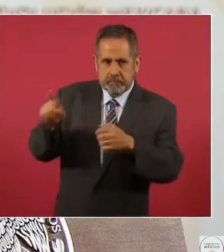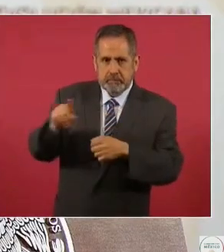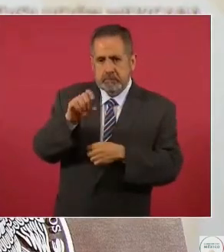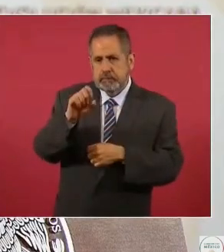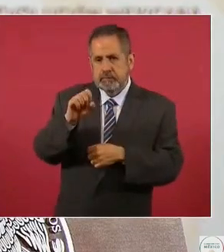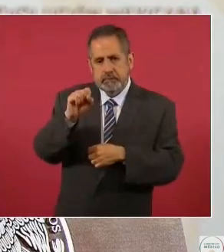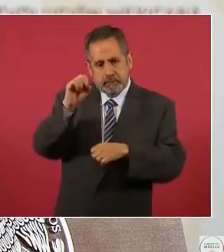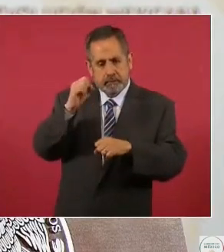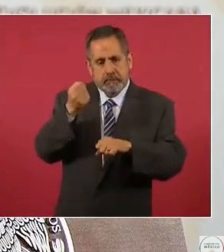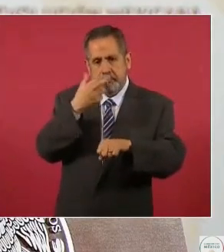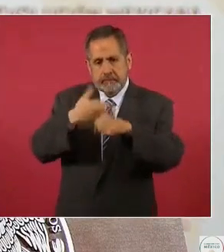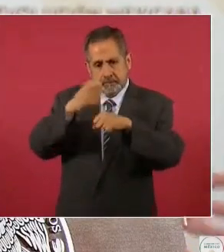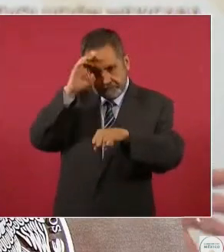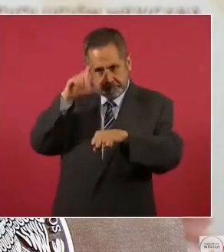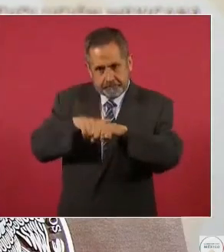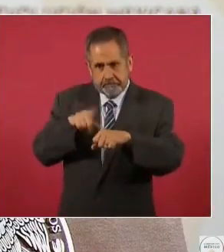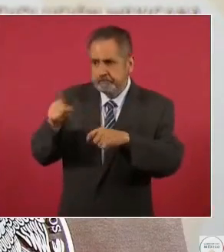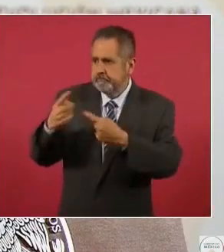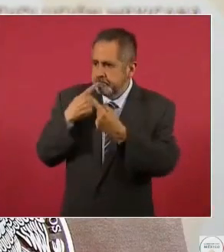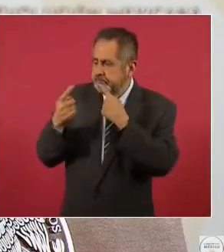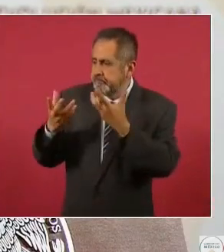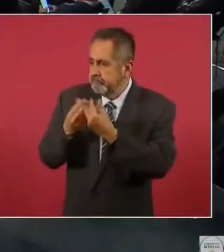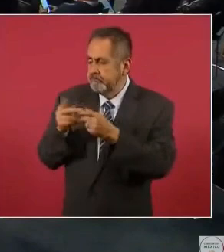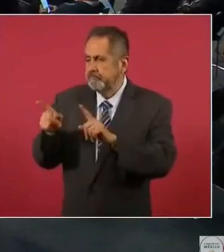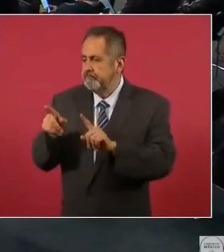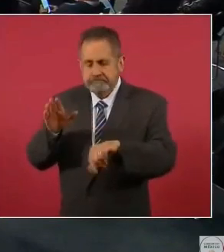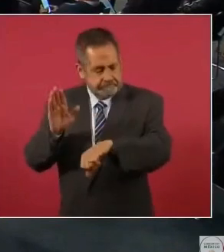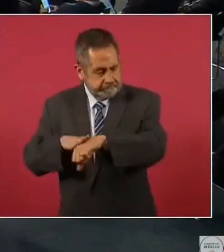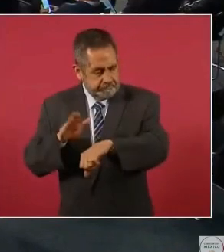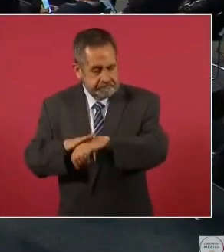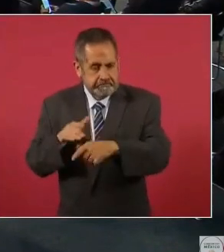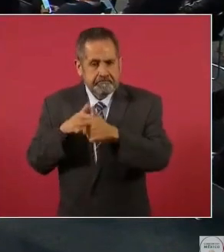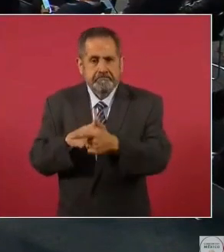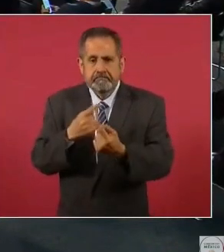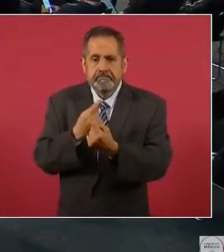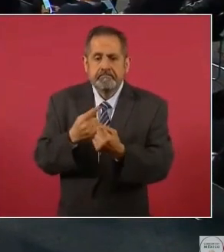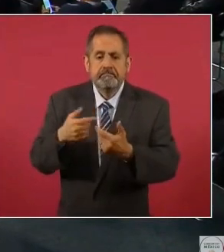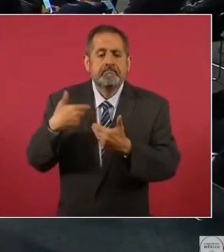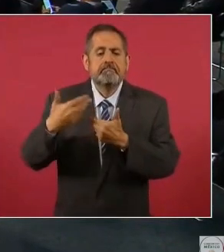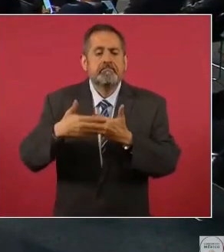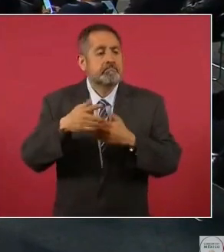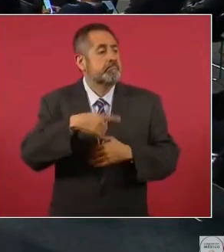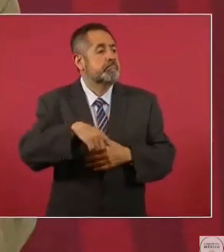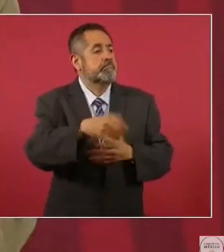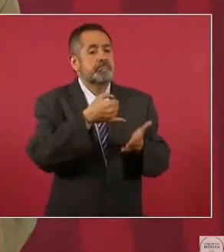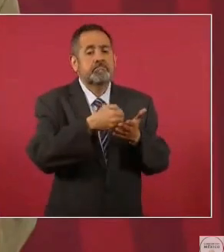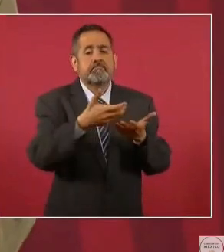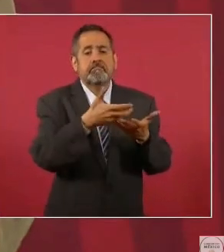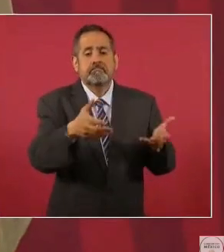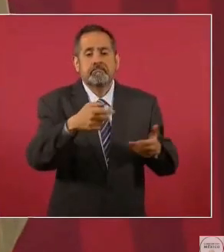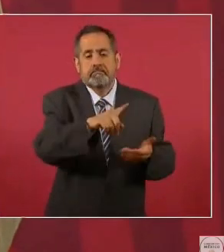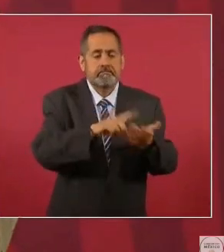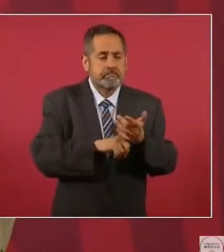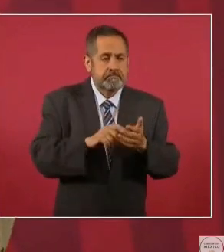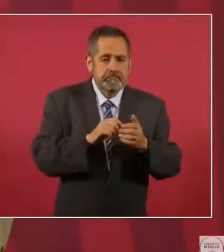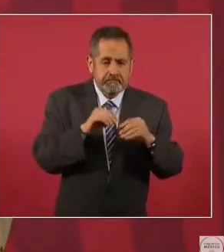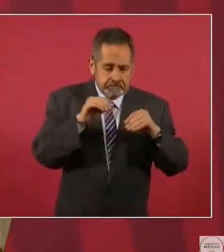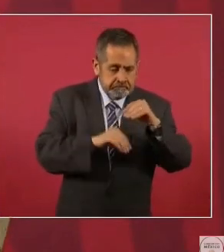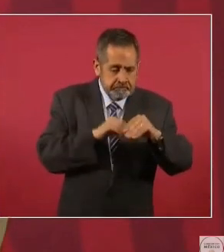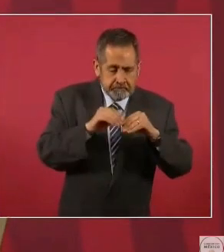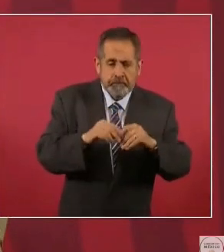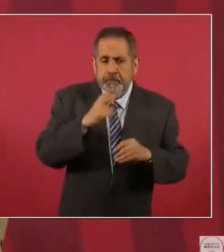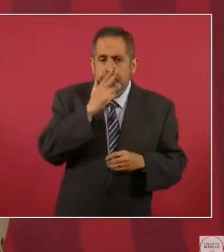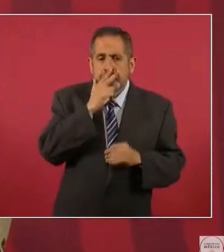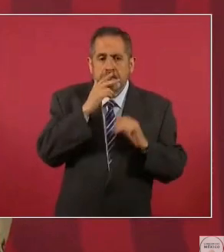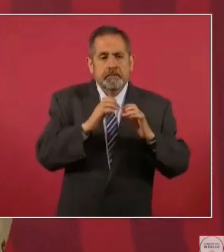con Semarnat, para también influir en los pequeños y medianos productores que tengan una producción mucho más ecológica,